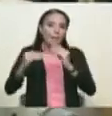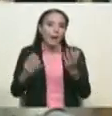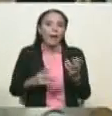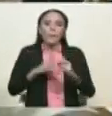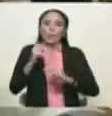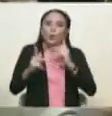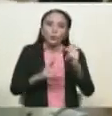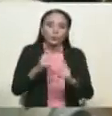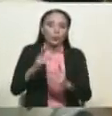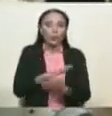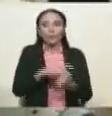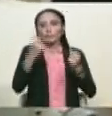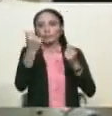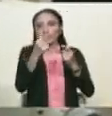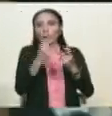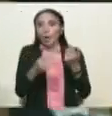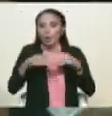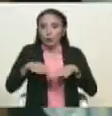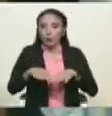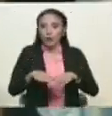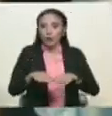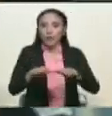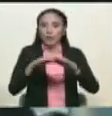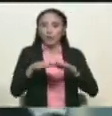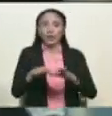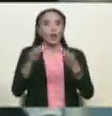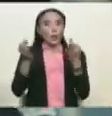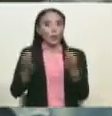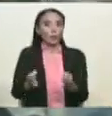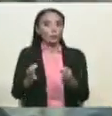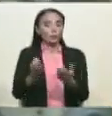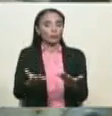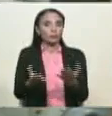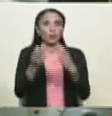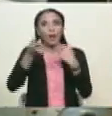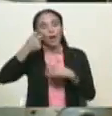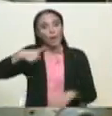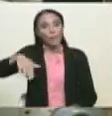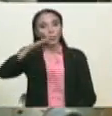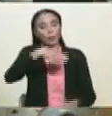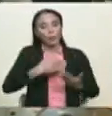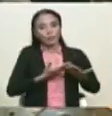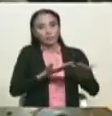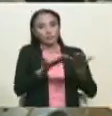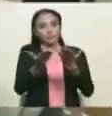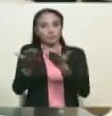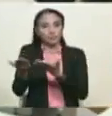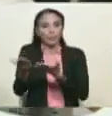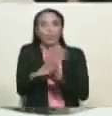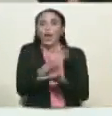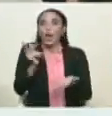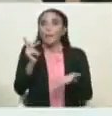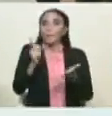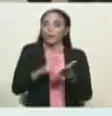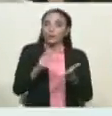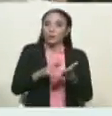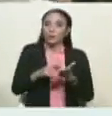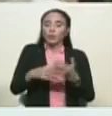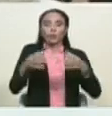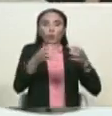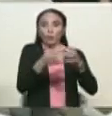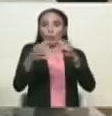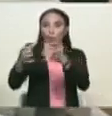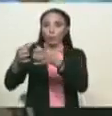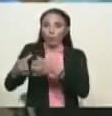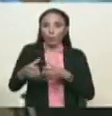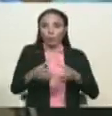calidad, de muy buena tela, a precios justos y solidarios a nuestro pueblo, por supuesto, con la participación activa de la distribución